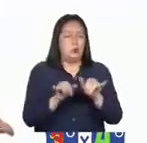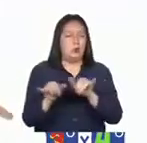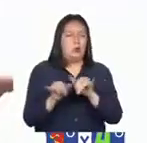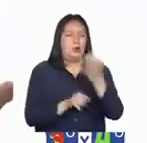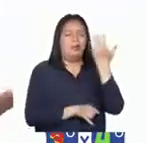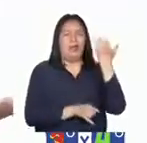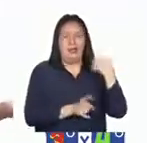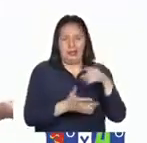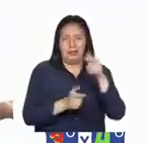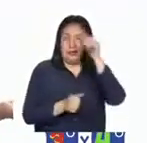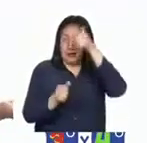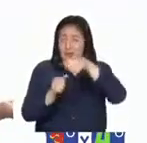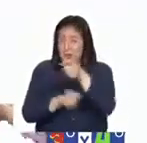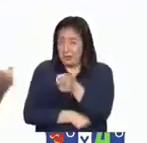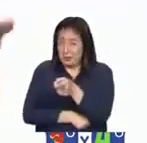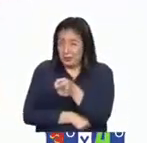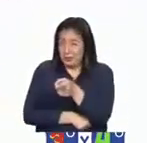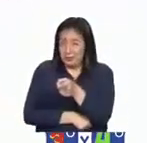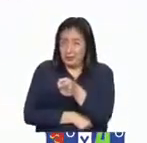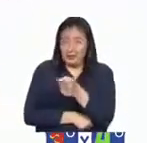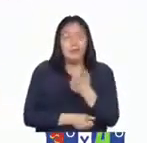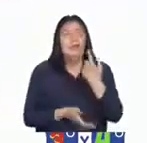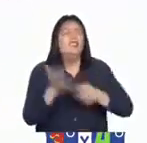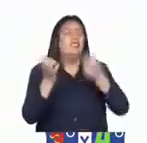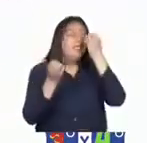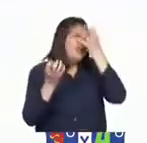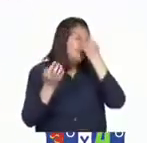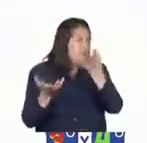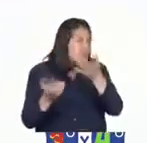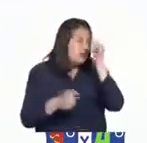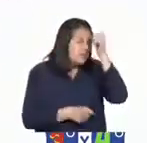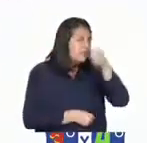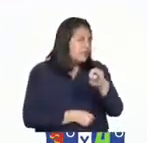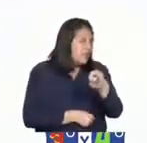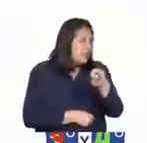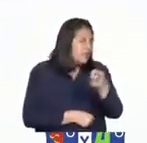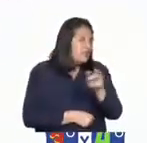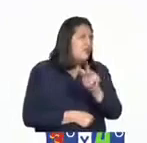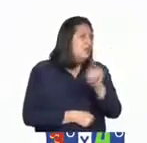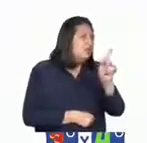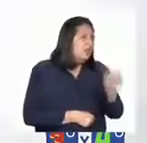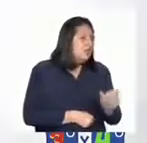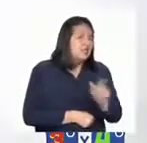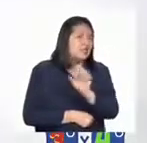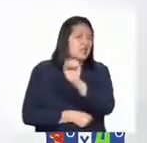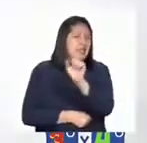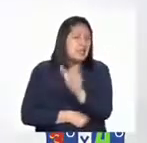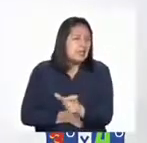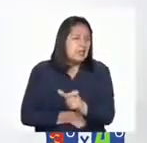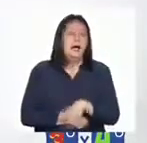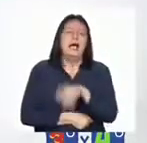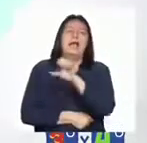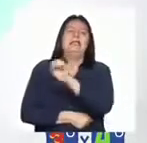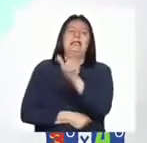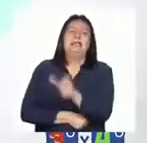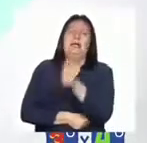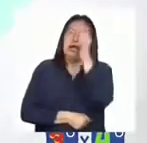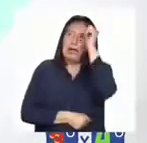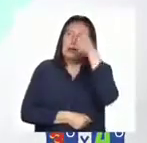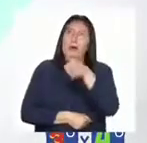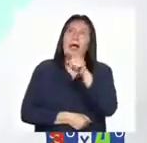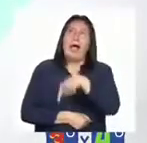al anterior. ¿Recuerdan cuál era? ¿Qué información recordaron Quilla y Sisa? Sisa recordó que